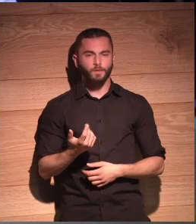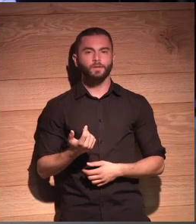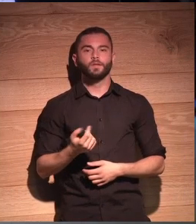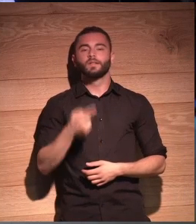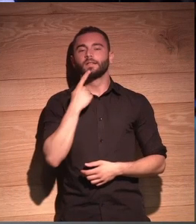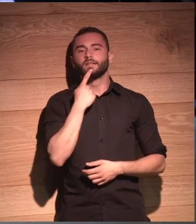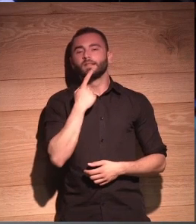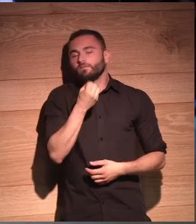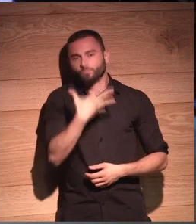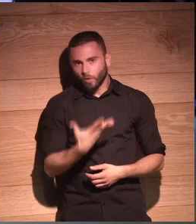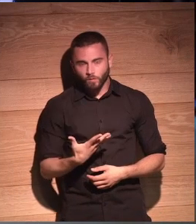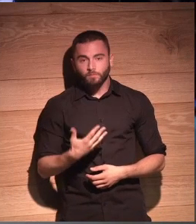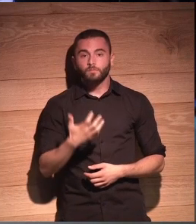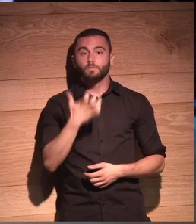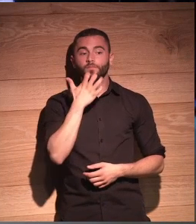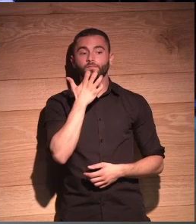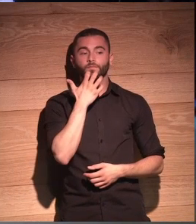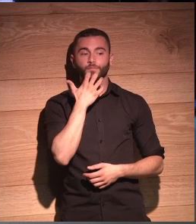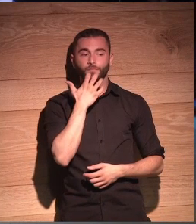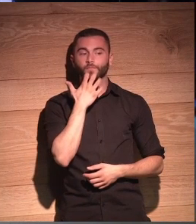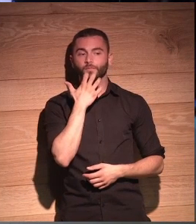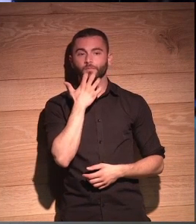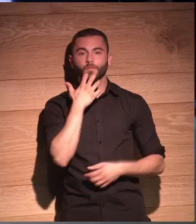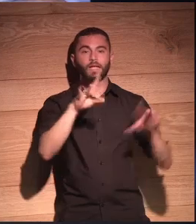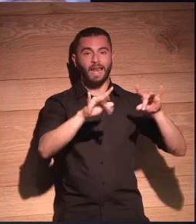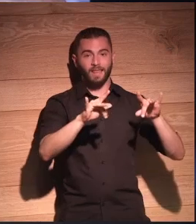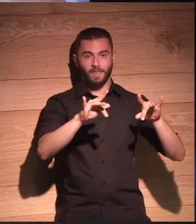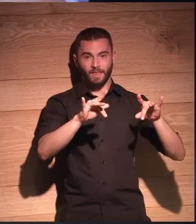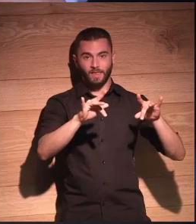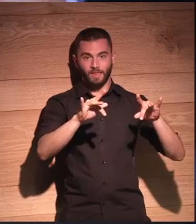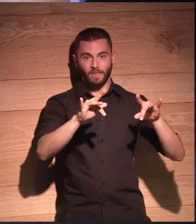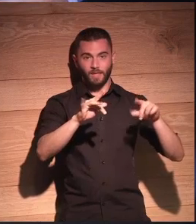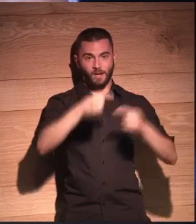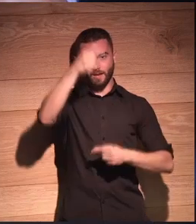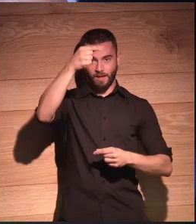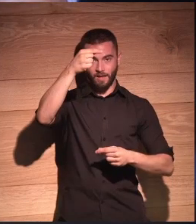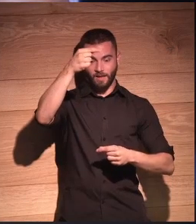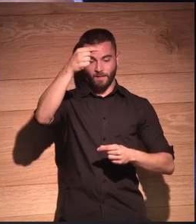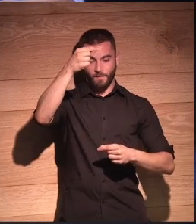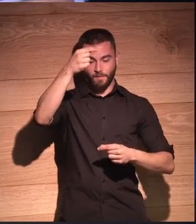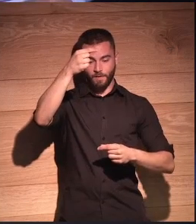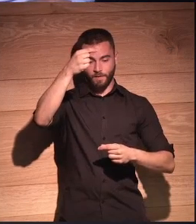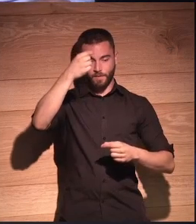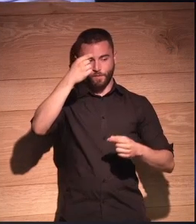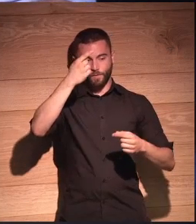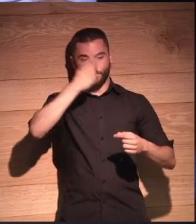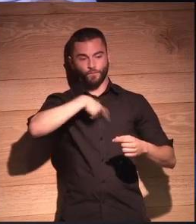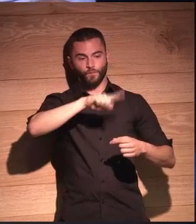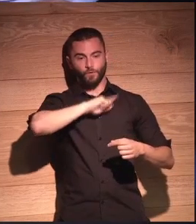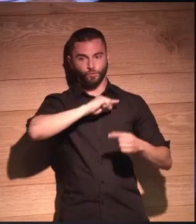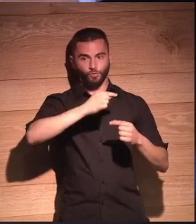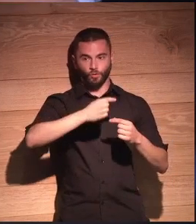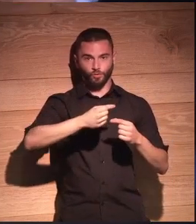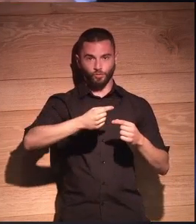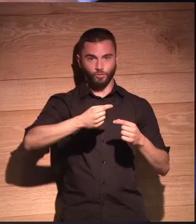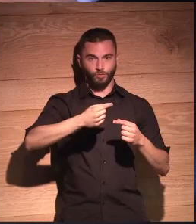que dice, bueno, si es la Tierra es la cuna, pero no podemos vivir en nuestra cuna, ¿no? Sí. Entonces